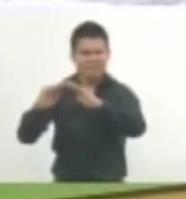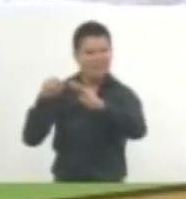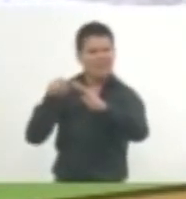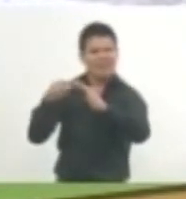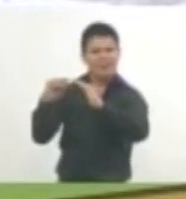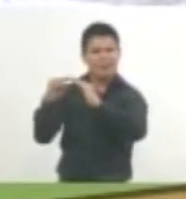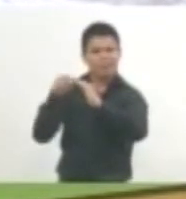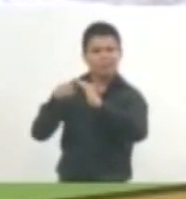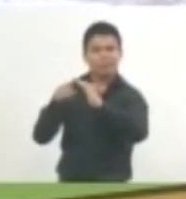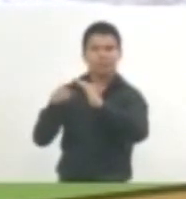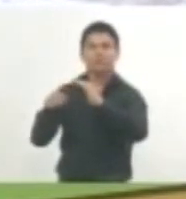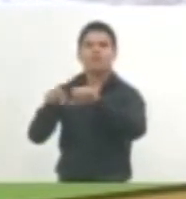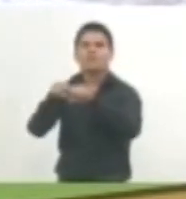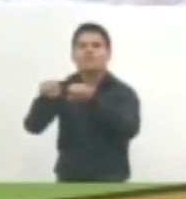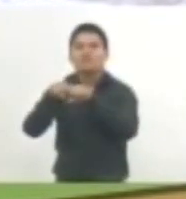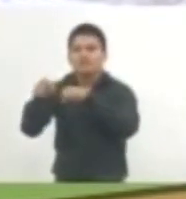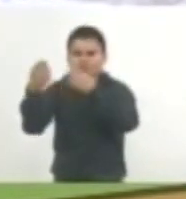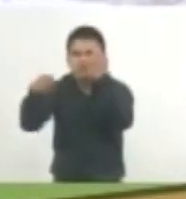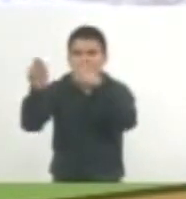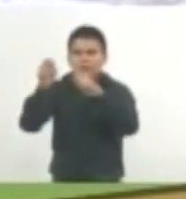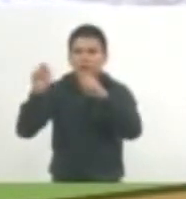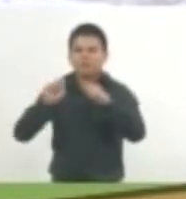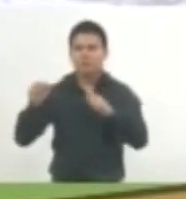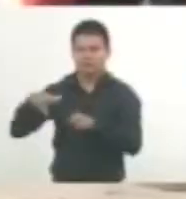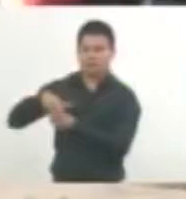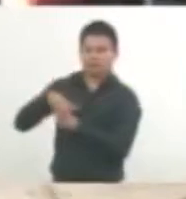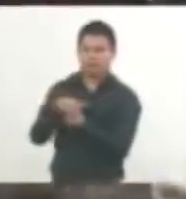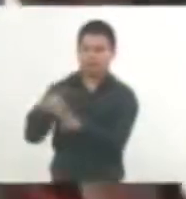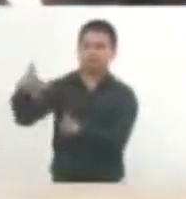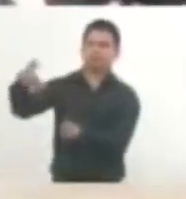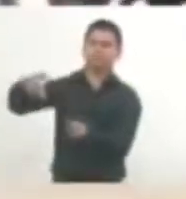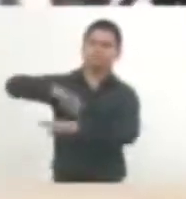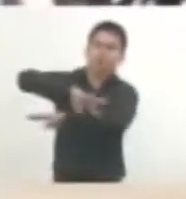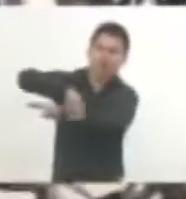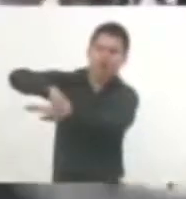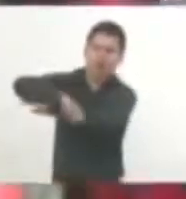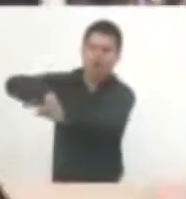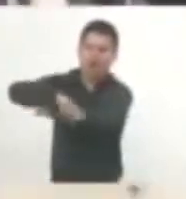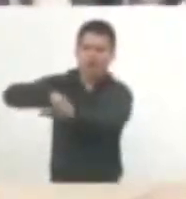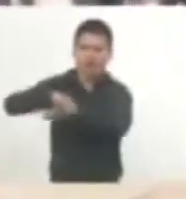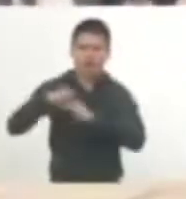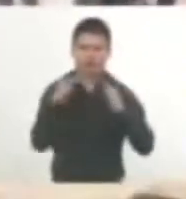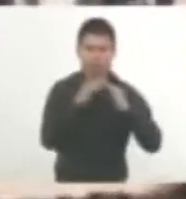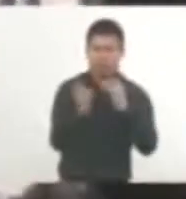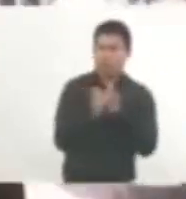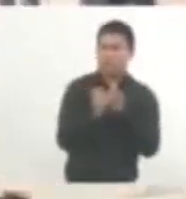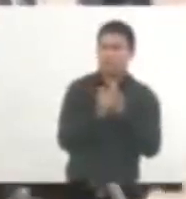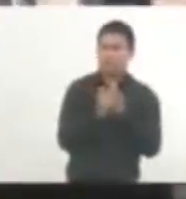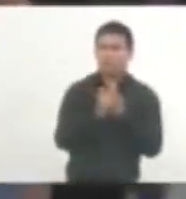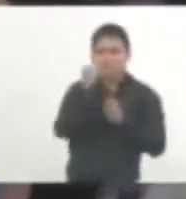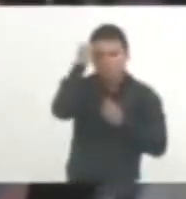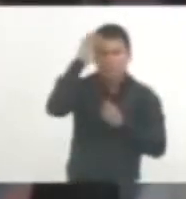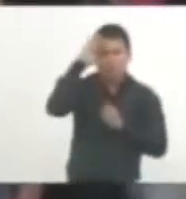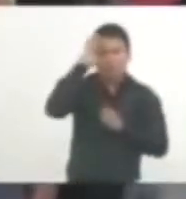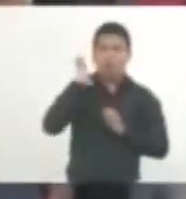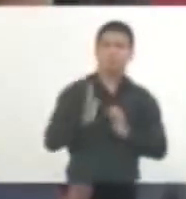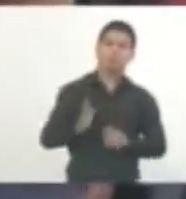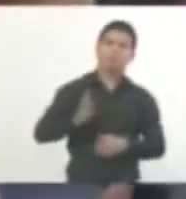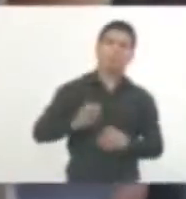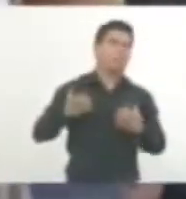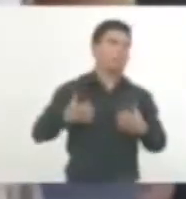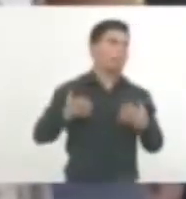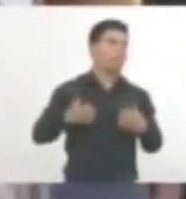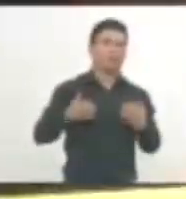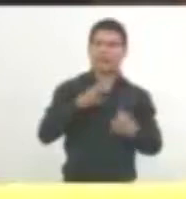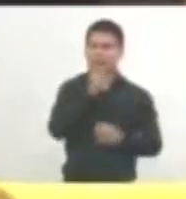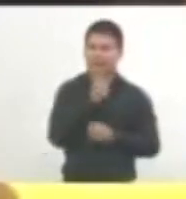llevaron el dinero. Los comerciantes repudian el hecho. Los propietarios de este asadero de pollo, ubicado a una cuadra del comando de policía